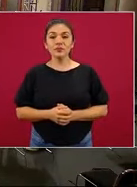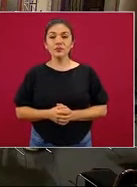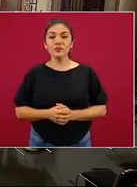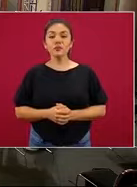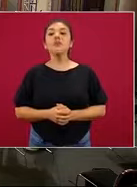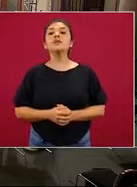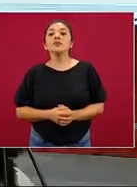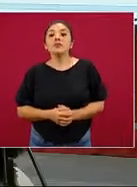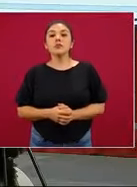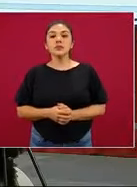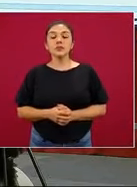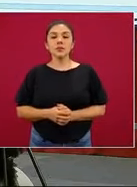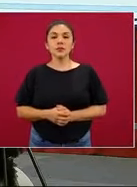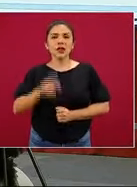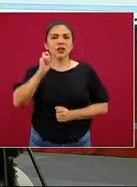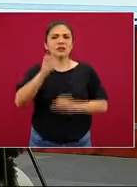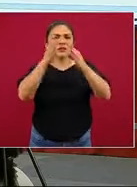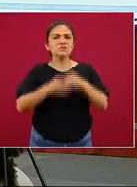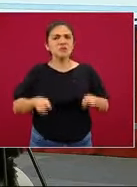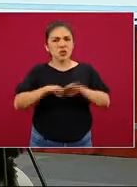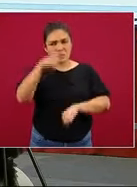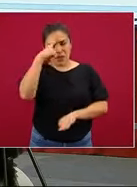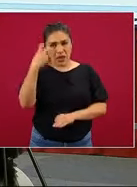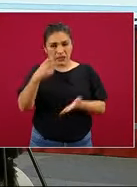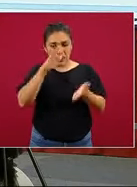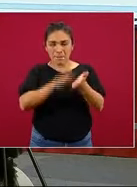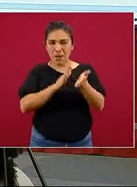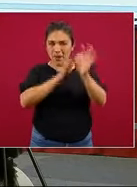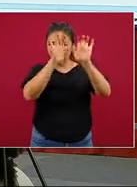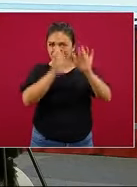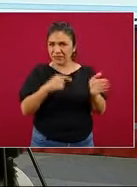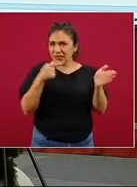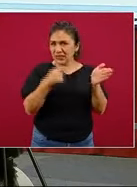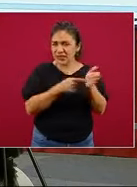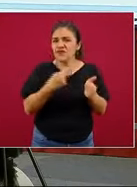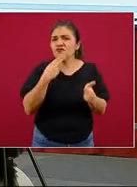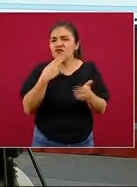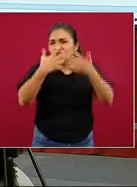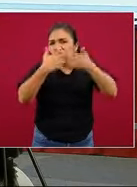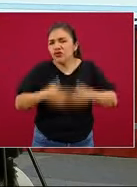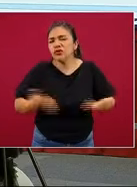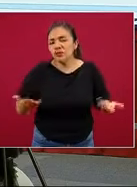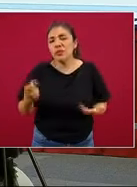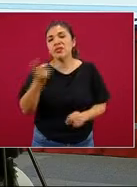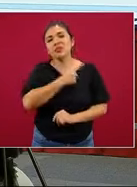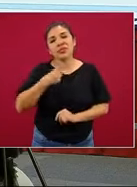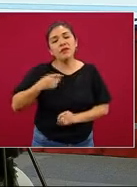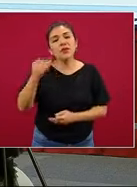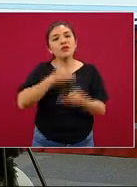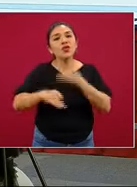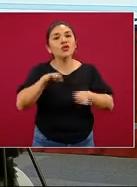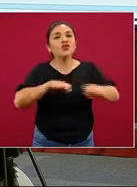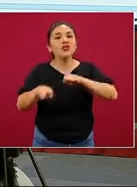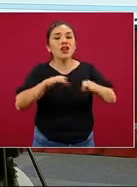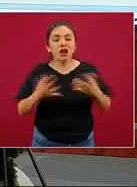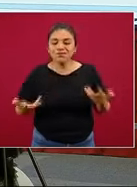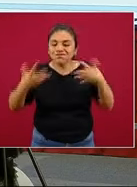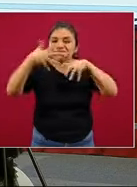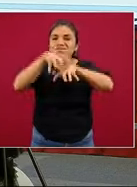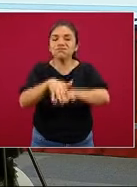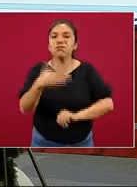Y bueno, ¿qué es importante para que un documento como este tipo funcione? Pues que tengamos una colaboración